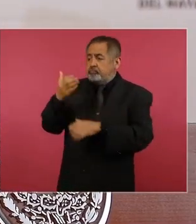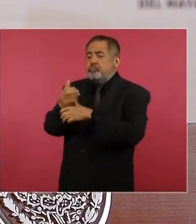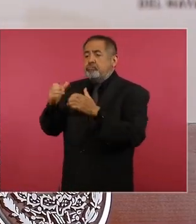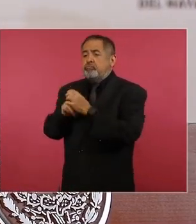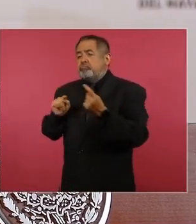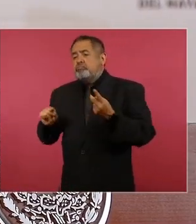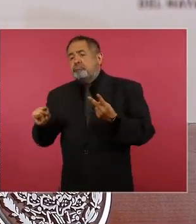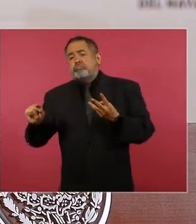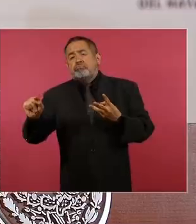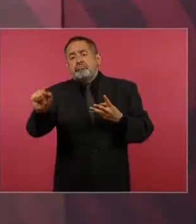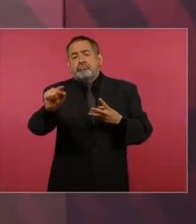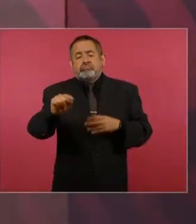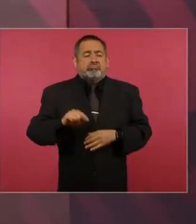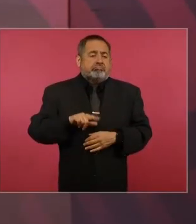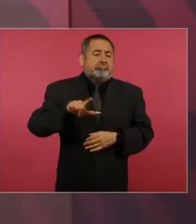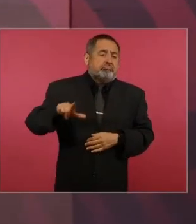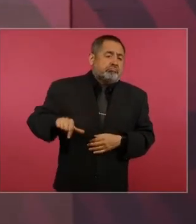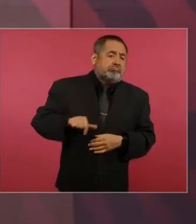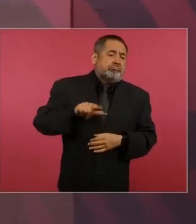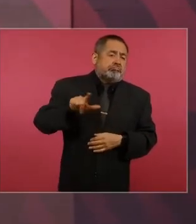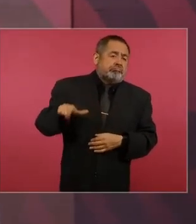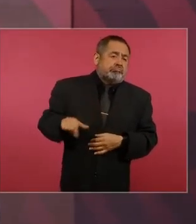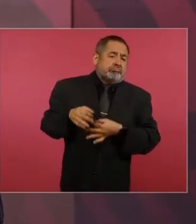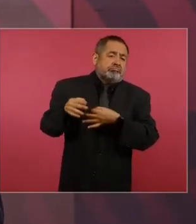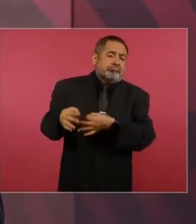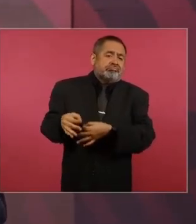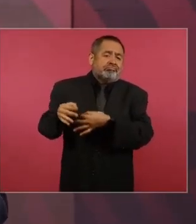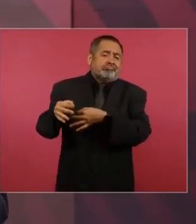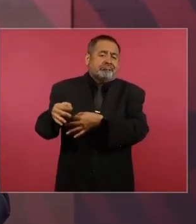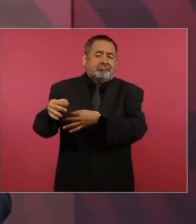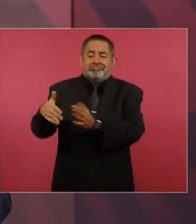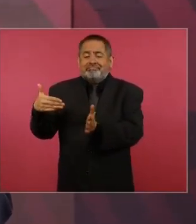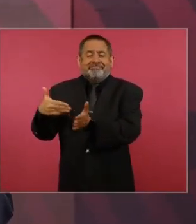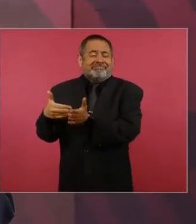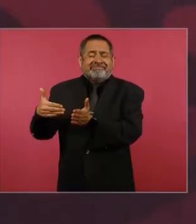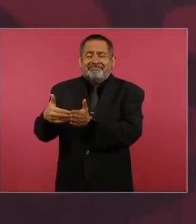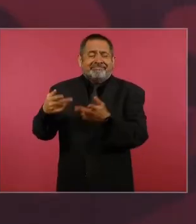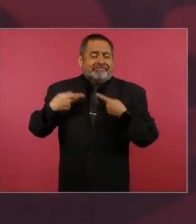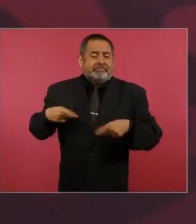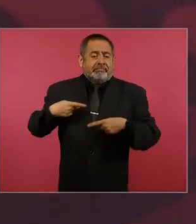Pero ¿cuántos hay? Miles sin sentencia.